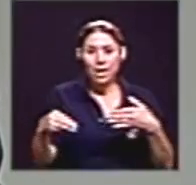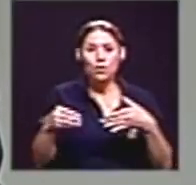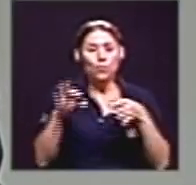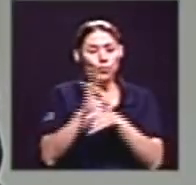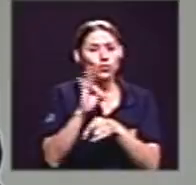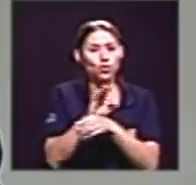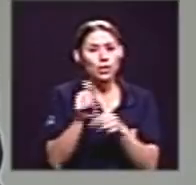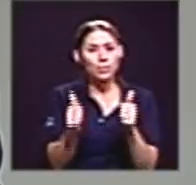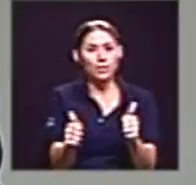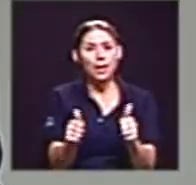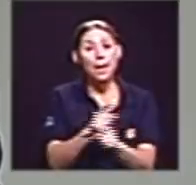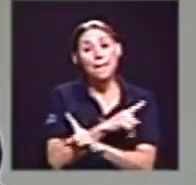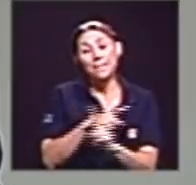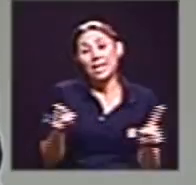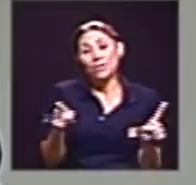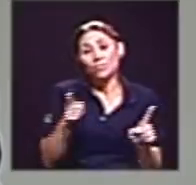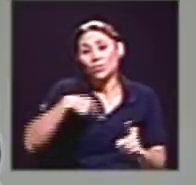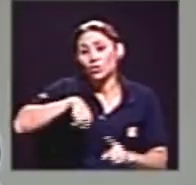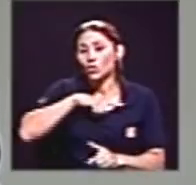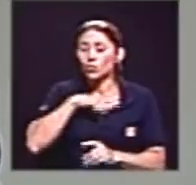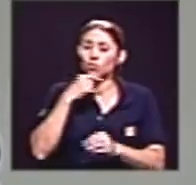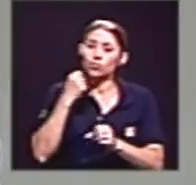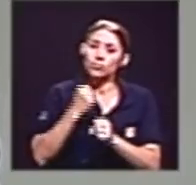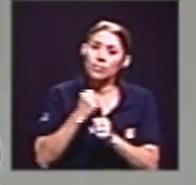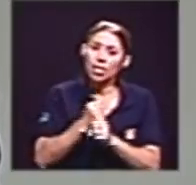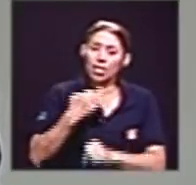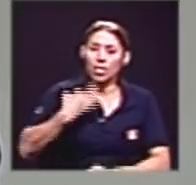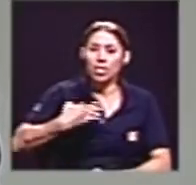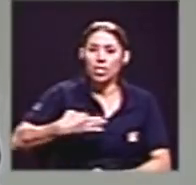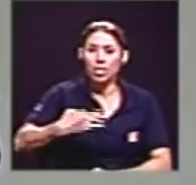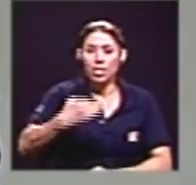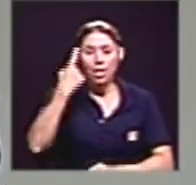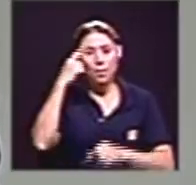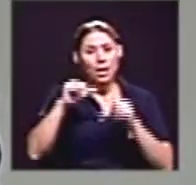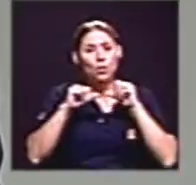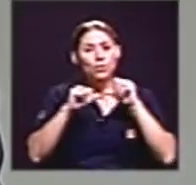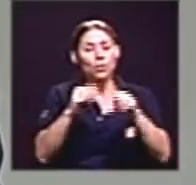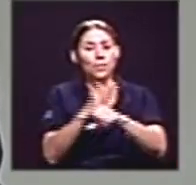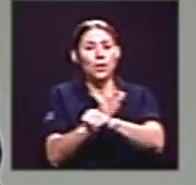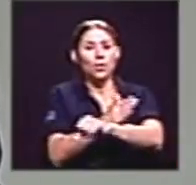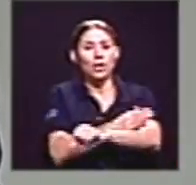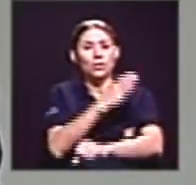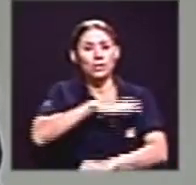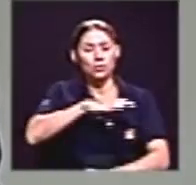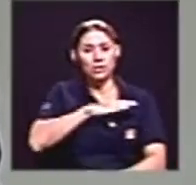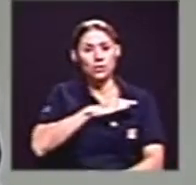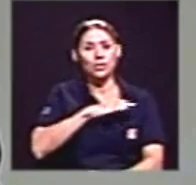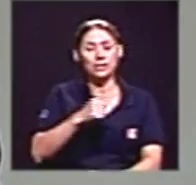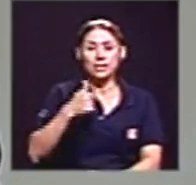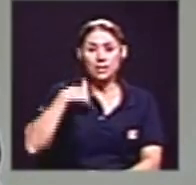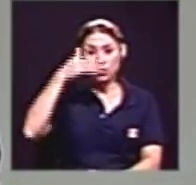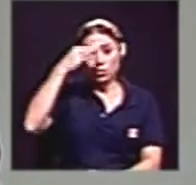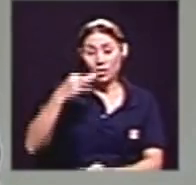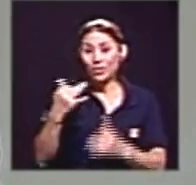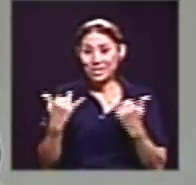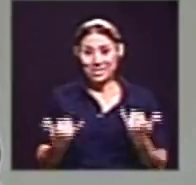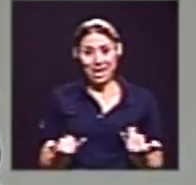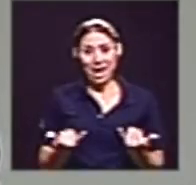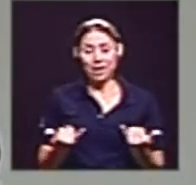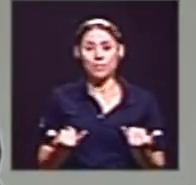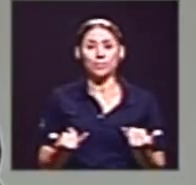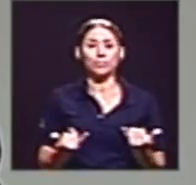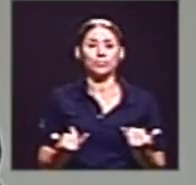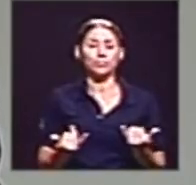tarea para nosotros es una tarea de todos los días para continuar mejorando las condiciones que tenemos, y sí creo que ya a estas alturas del